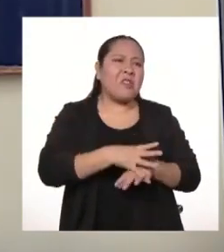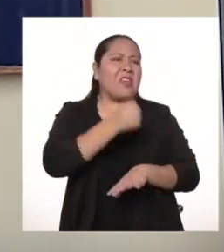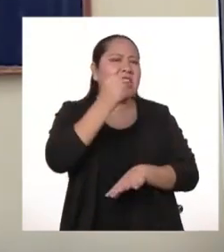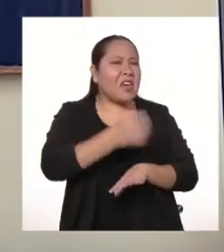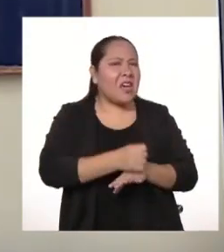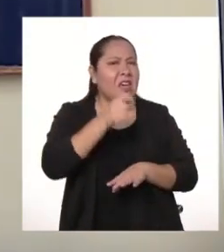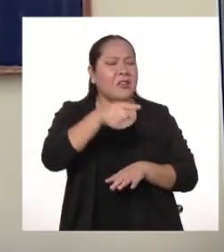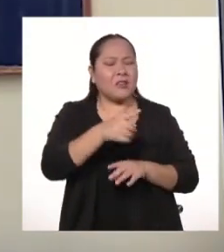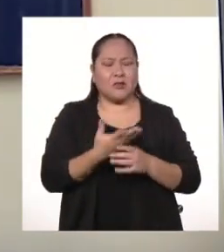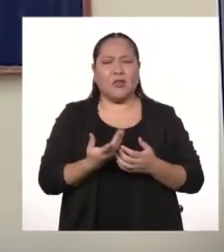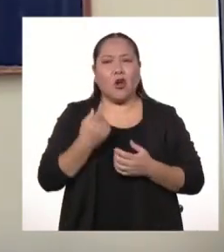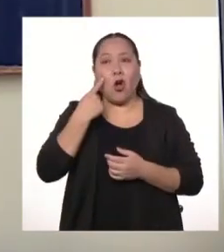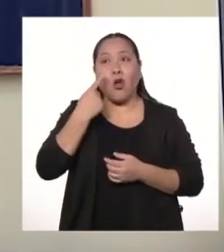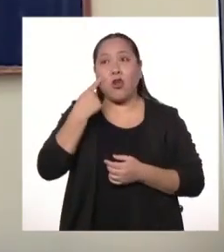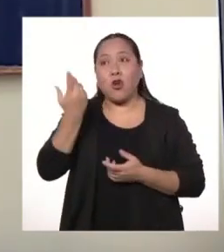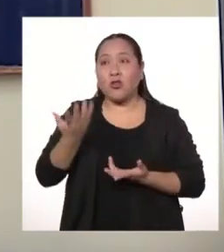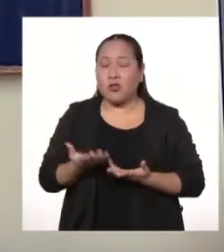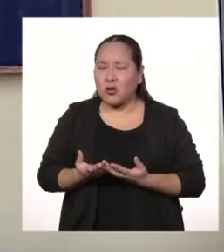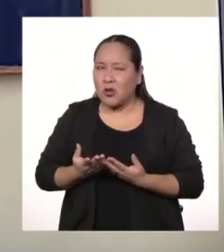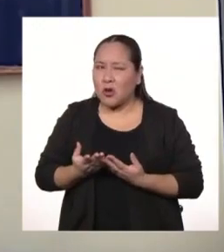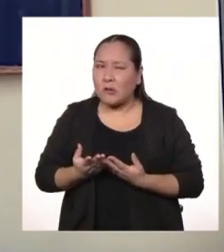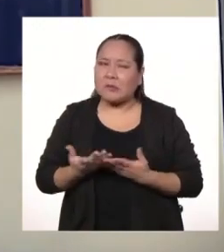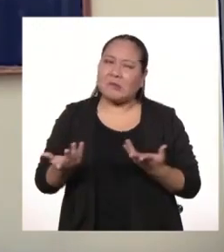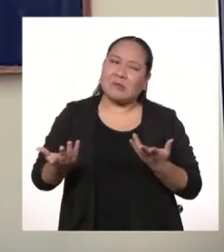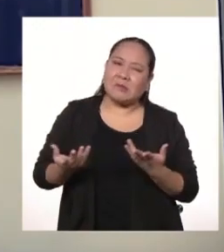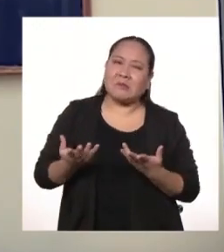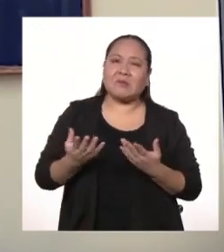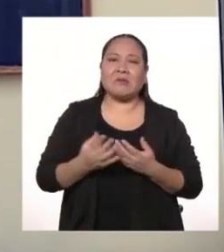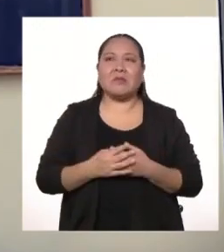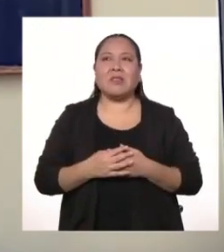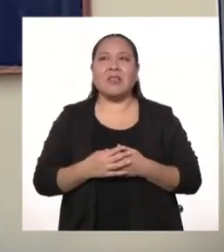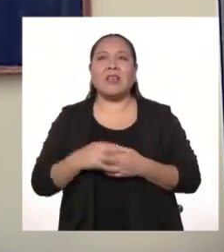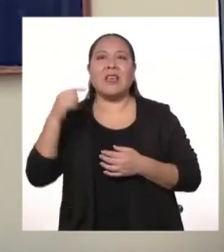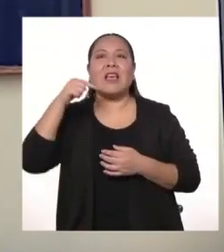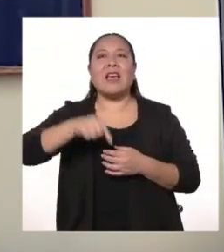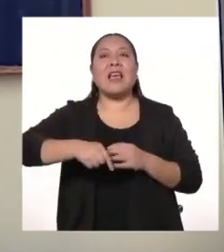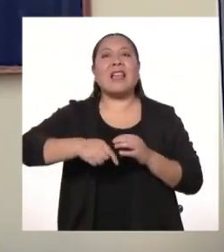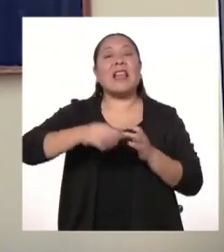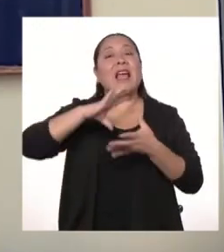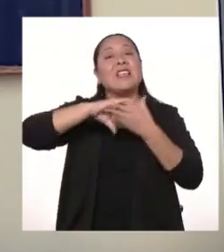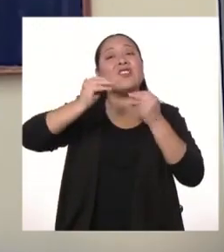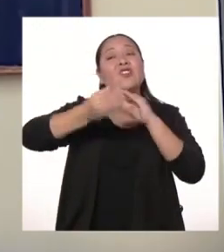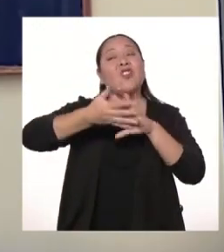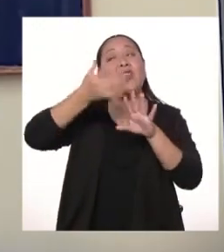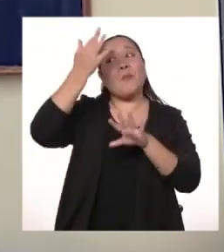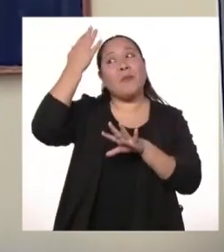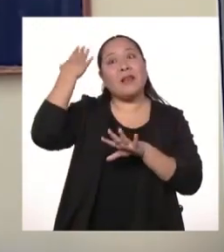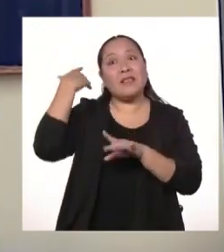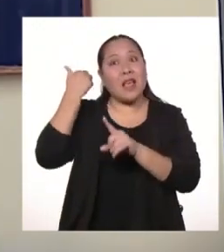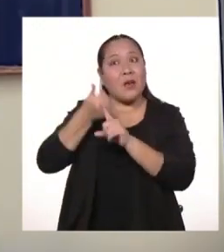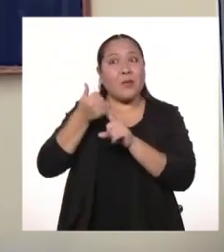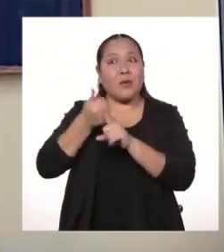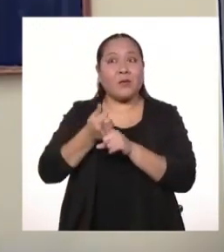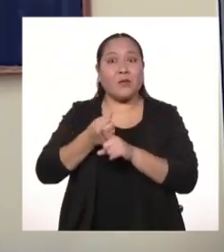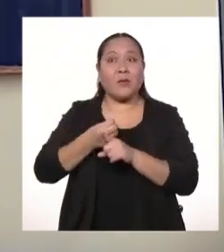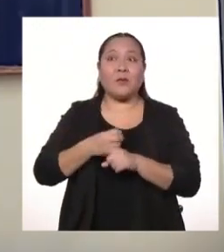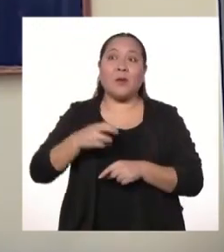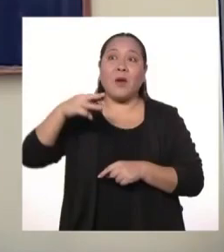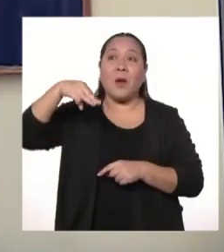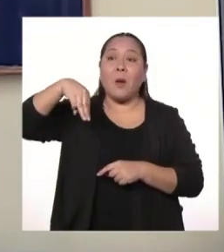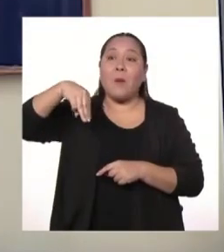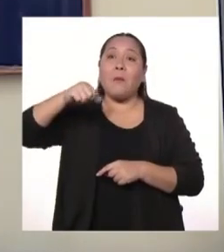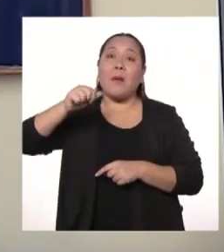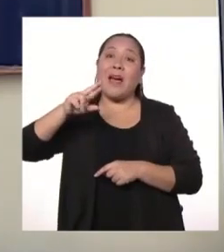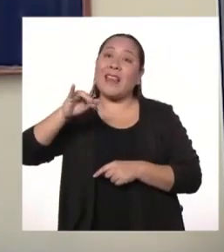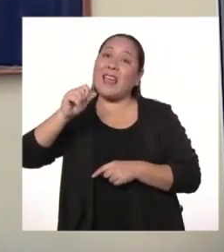descubrió inexperto, pero clarividente, la cantera de nuestro pasado autóctono. Un genio como Mariátegui hablando de otro